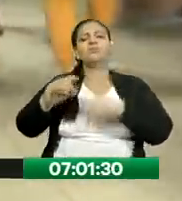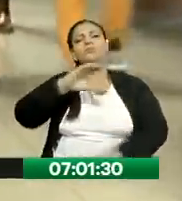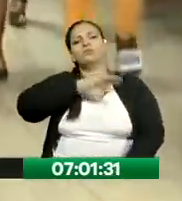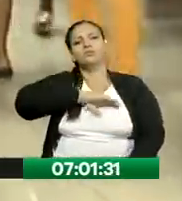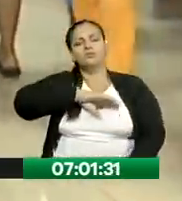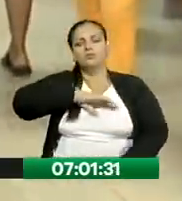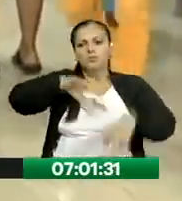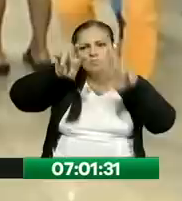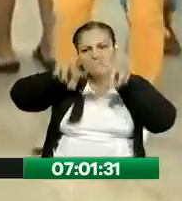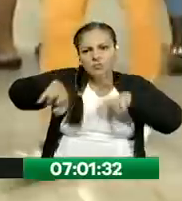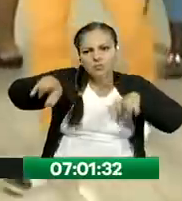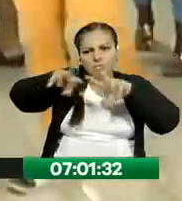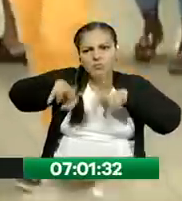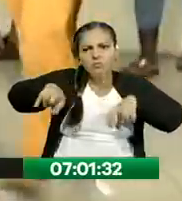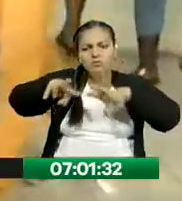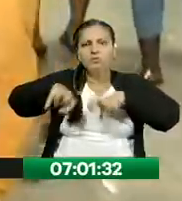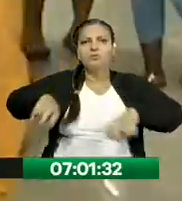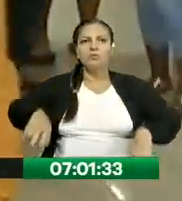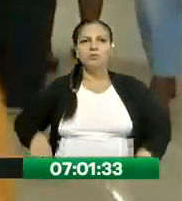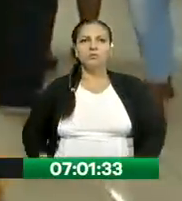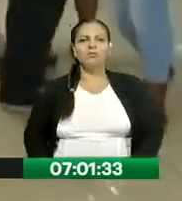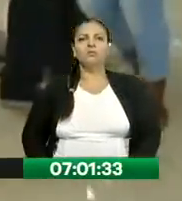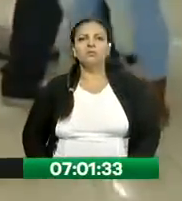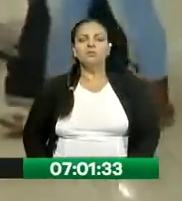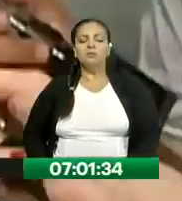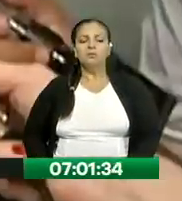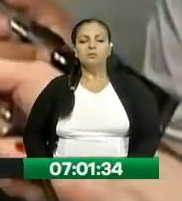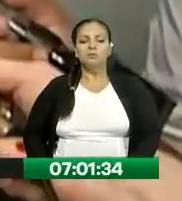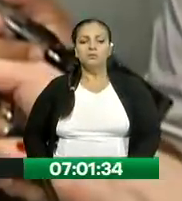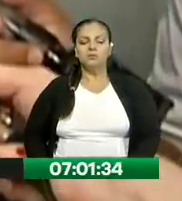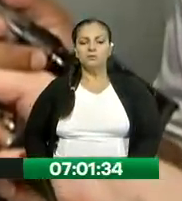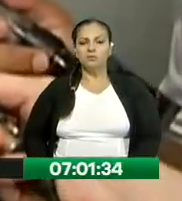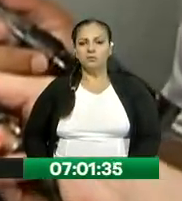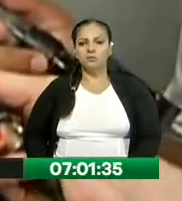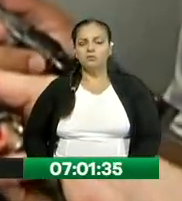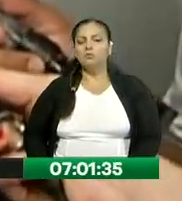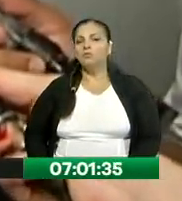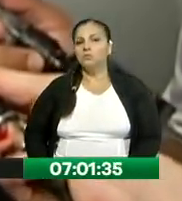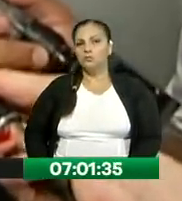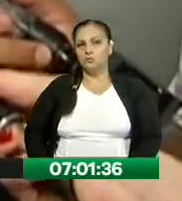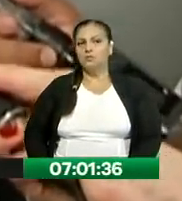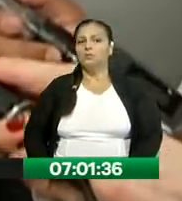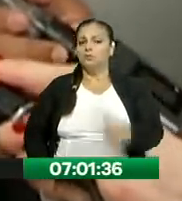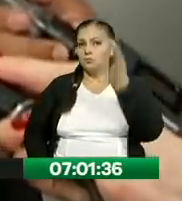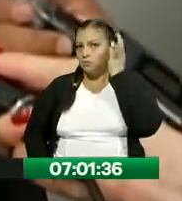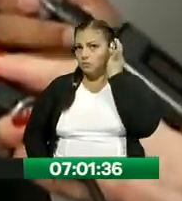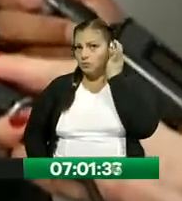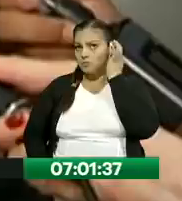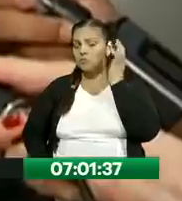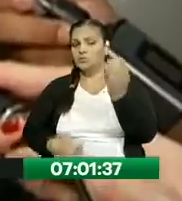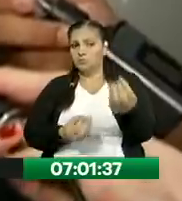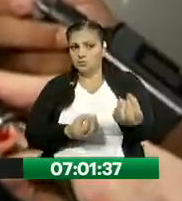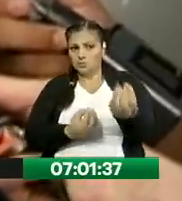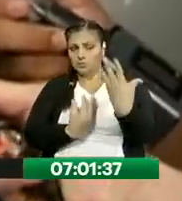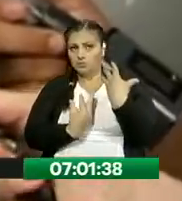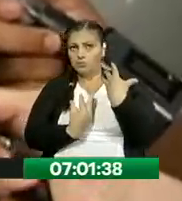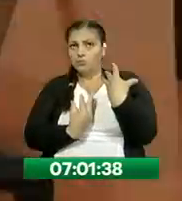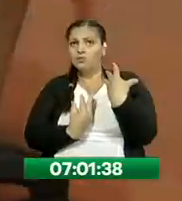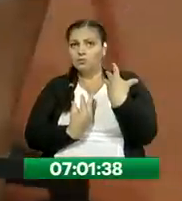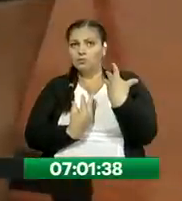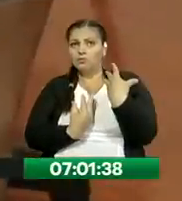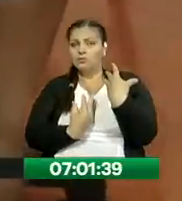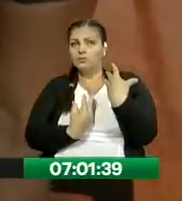se profundizan indagaciones. No obstante, existen varios indicios en la cual ella es la que ha